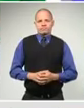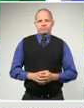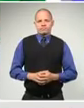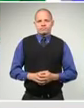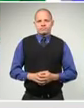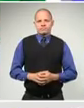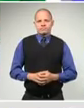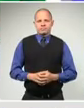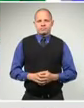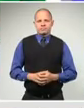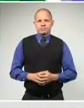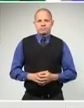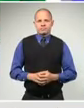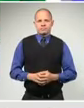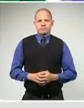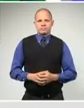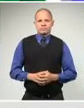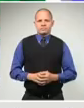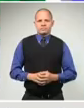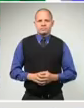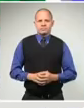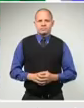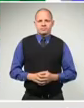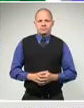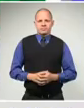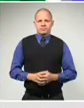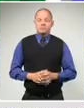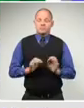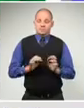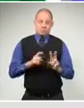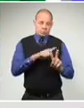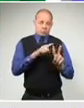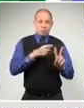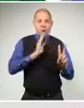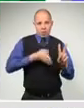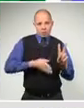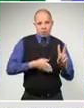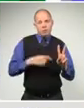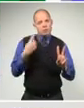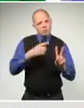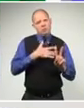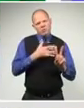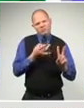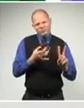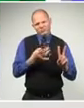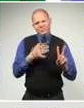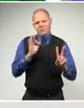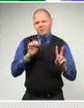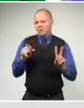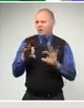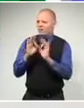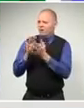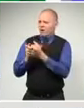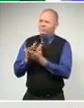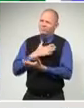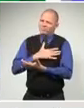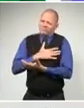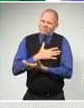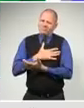su recuperación. Reiteramos nuestras condolencias a familiares y amistades.